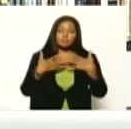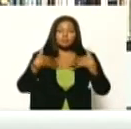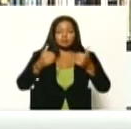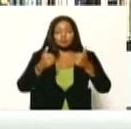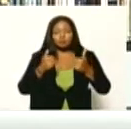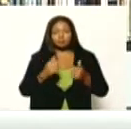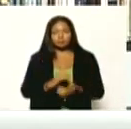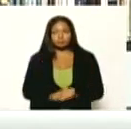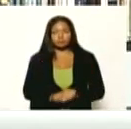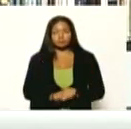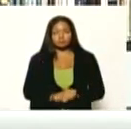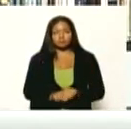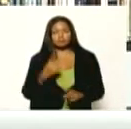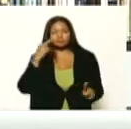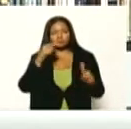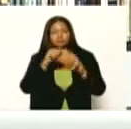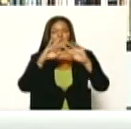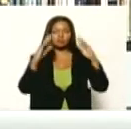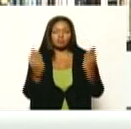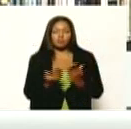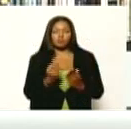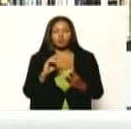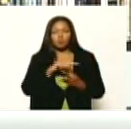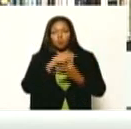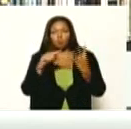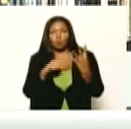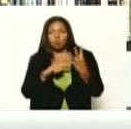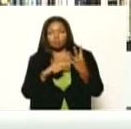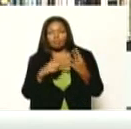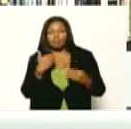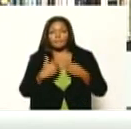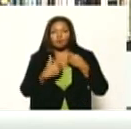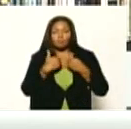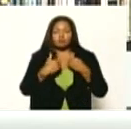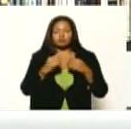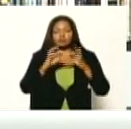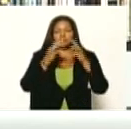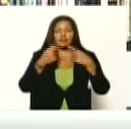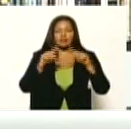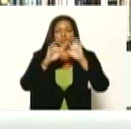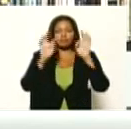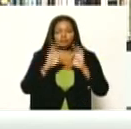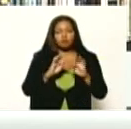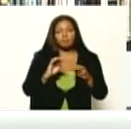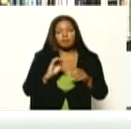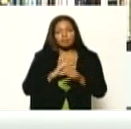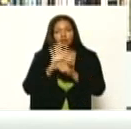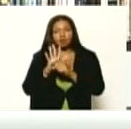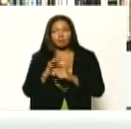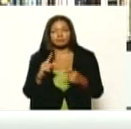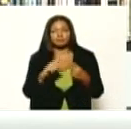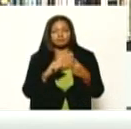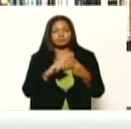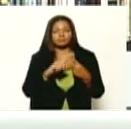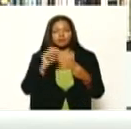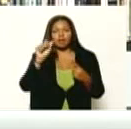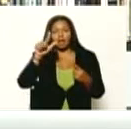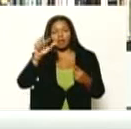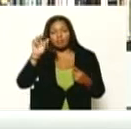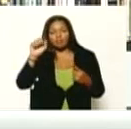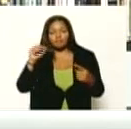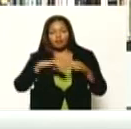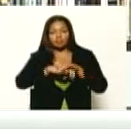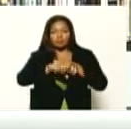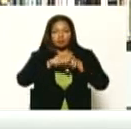OMS, ha identificado en el mundo cuatro variantes de preocupación. La variante Alfa, que surgió en el